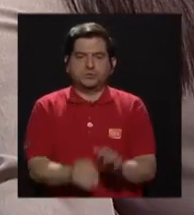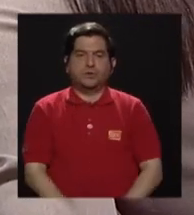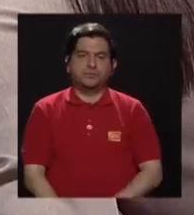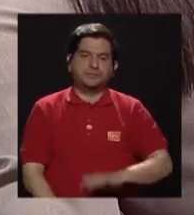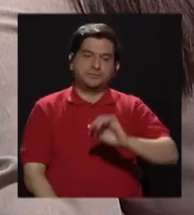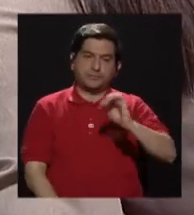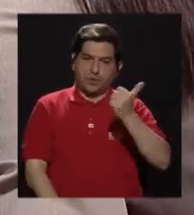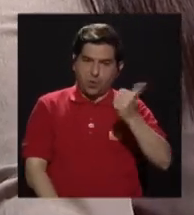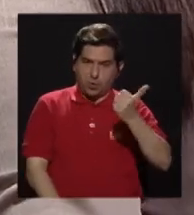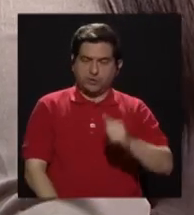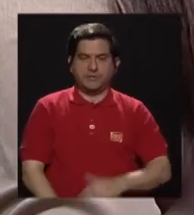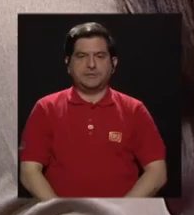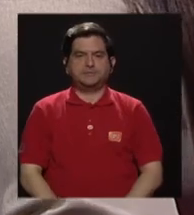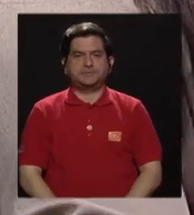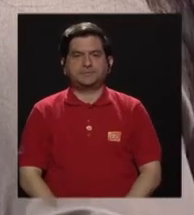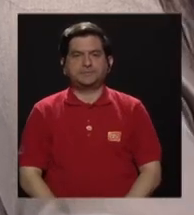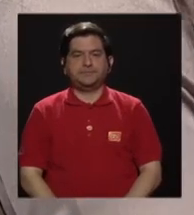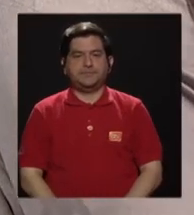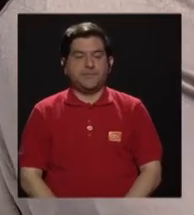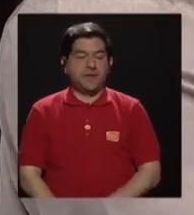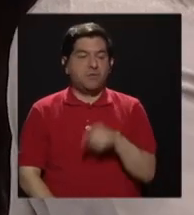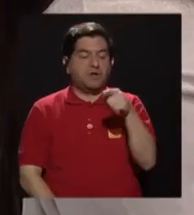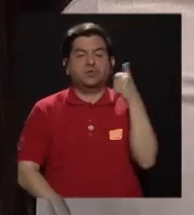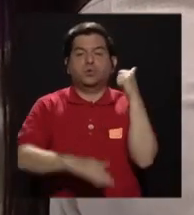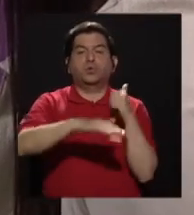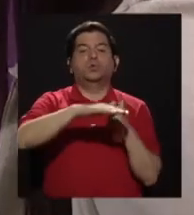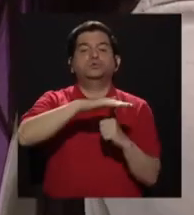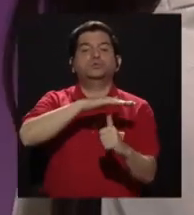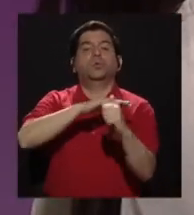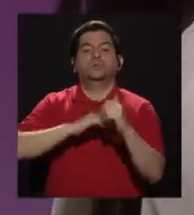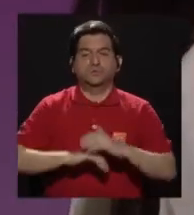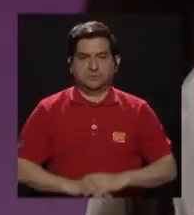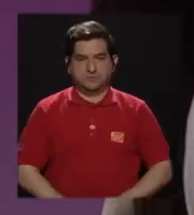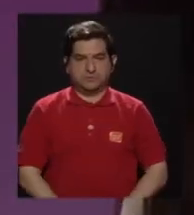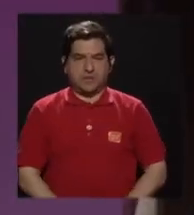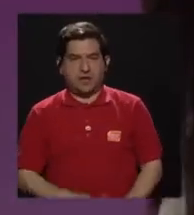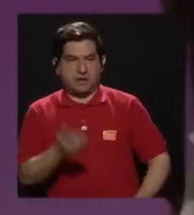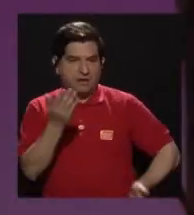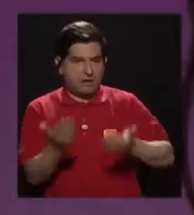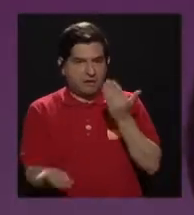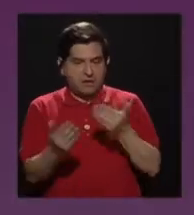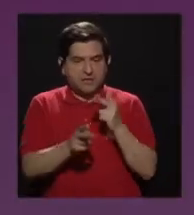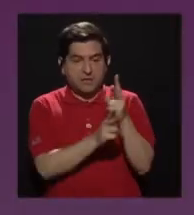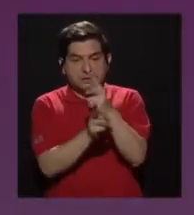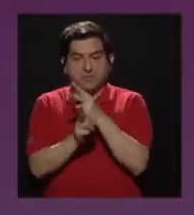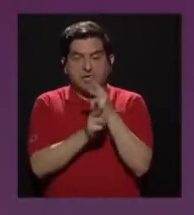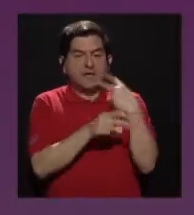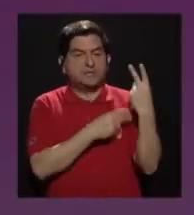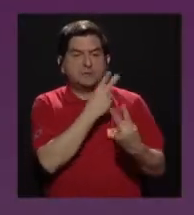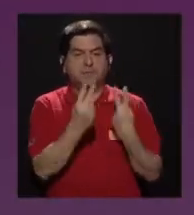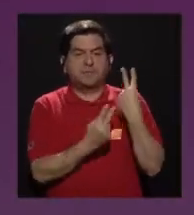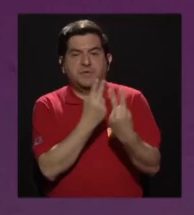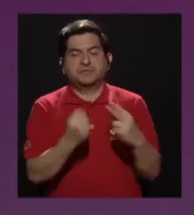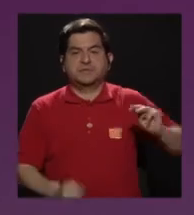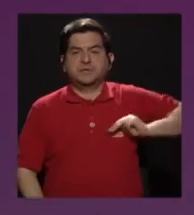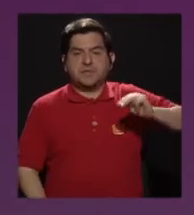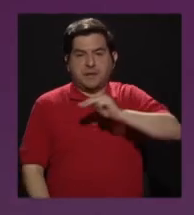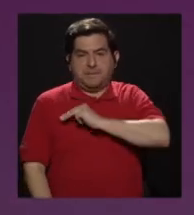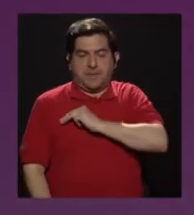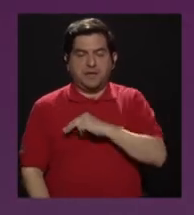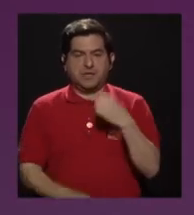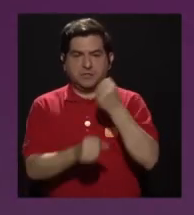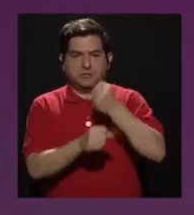las cuando les ocultan, ¿verdad?, para cuando hay una supervisión o una visita al Ministerio de Trabajo o de